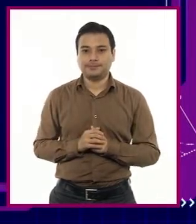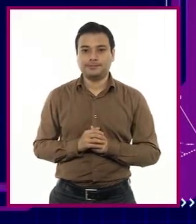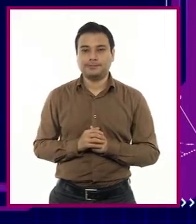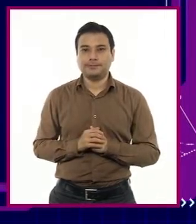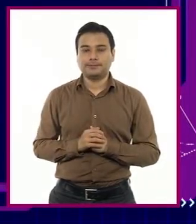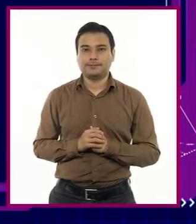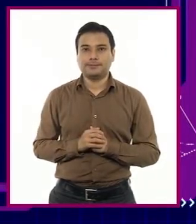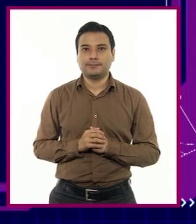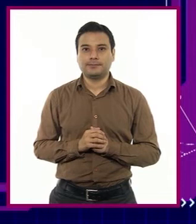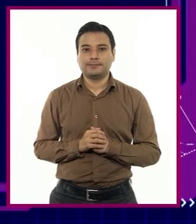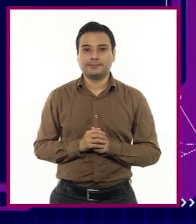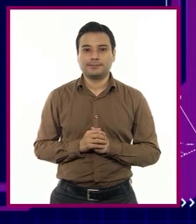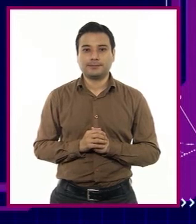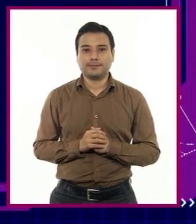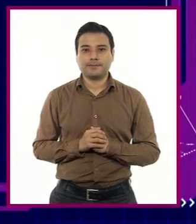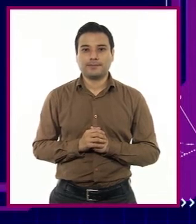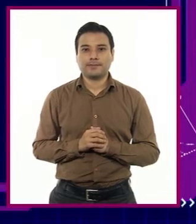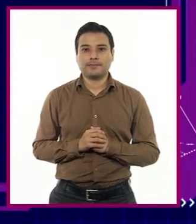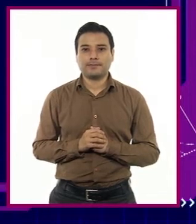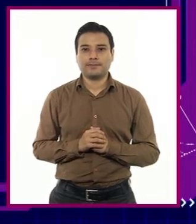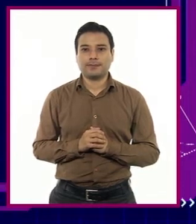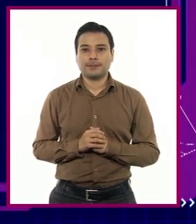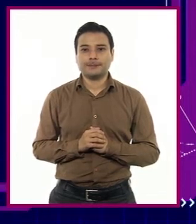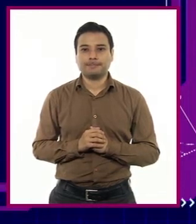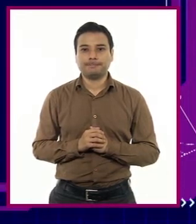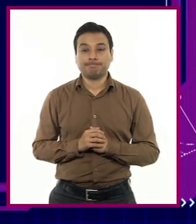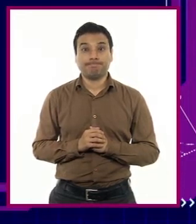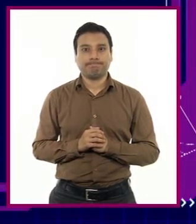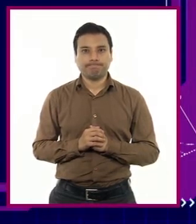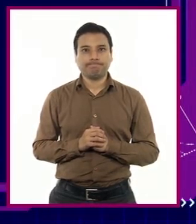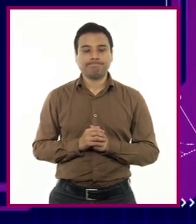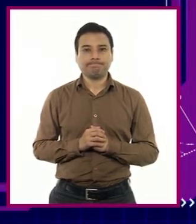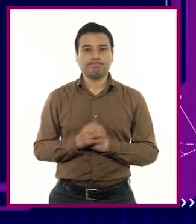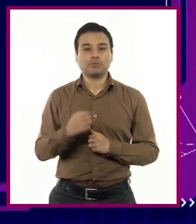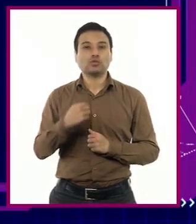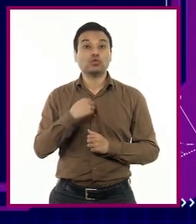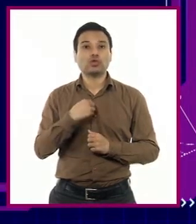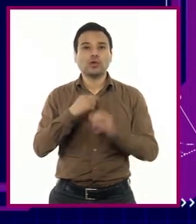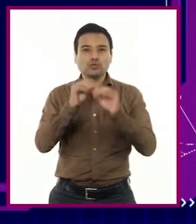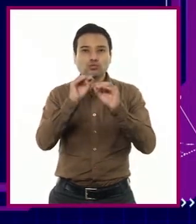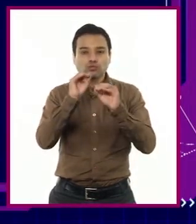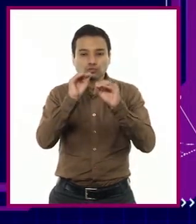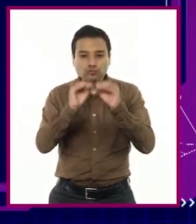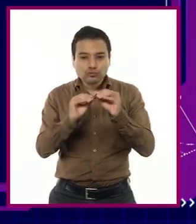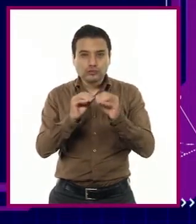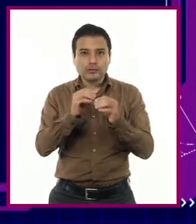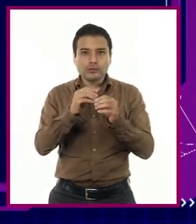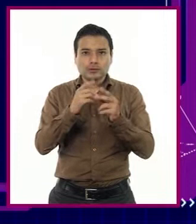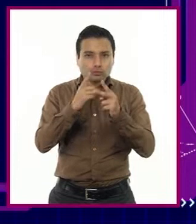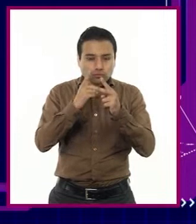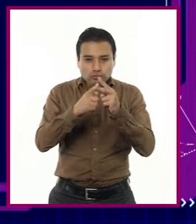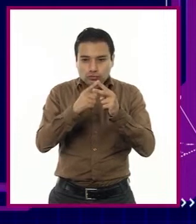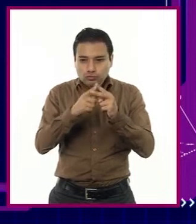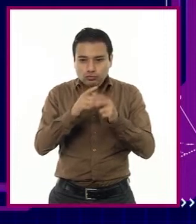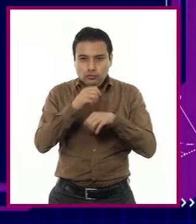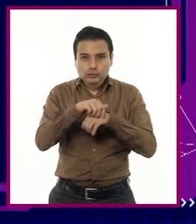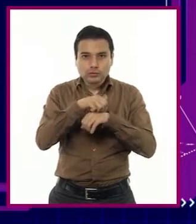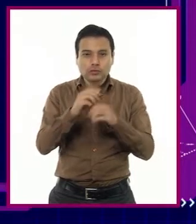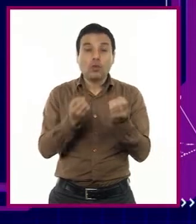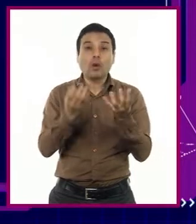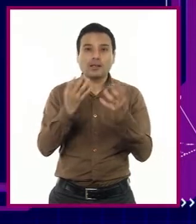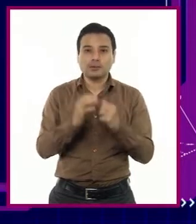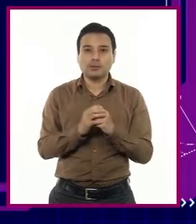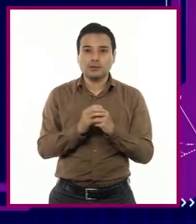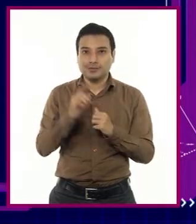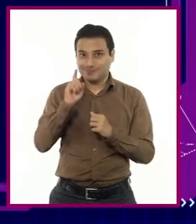grados. Maestra, nuevamente nuestros datos concuerdan debido a que las medidas de los lados de mi triángulo son